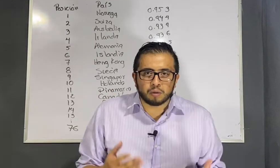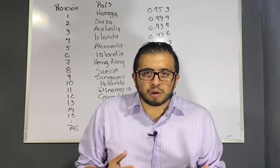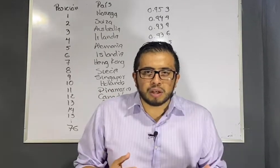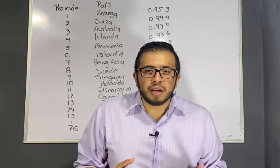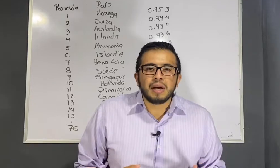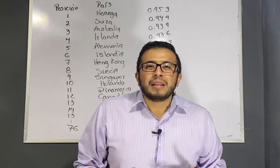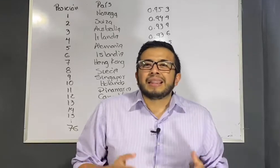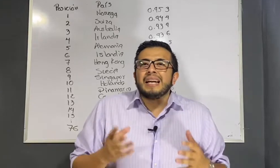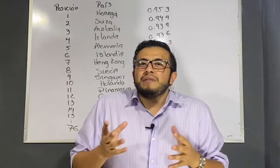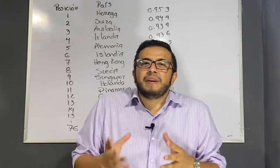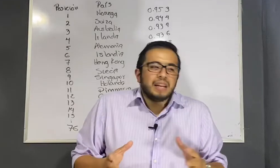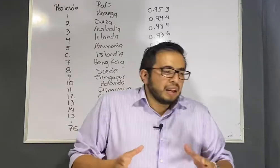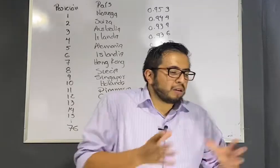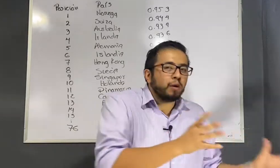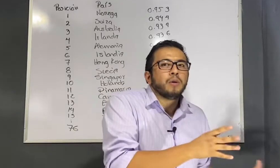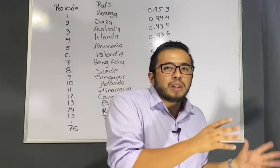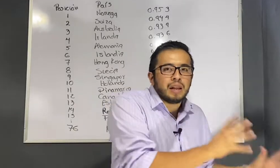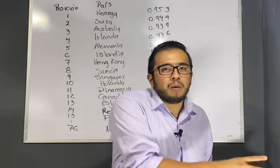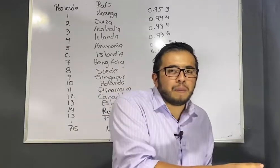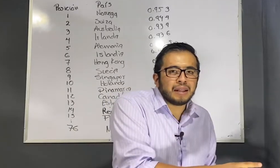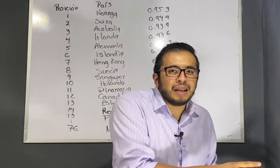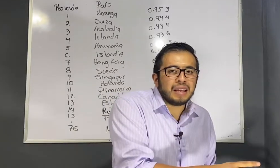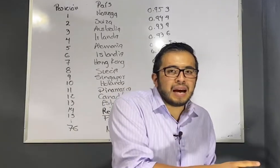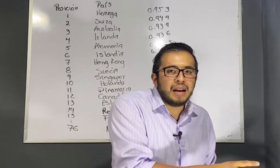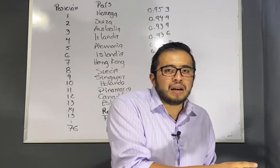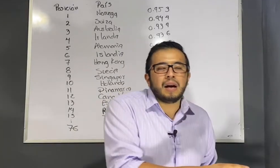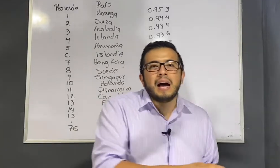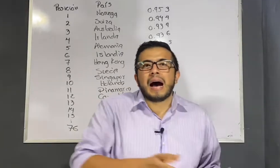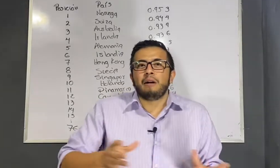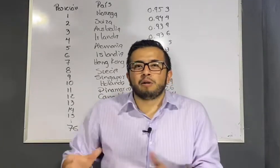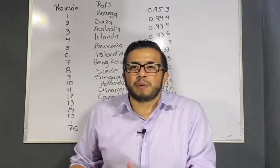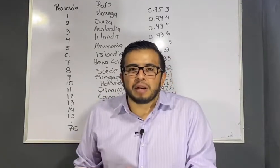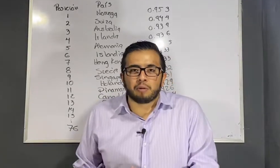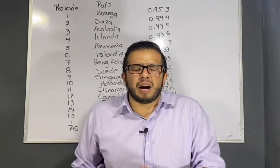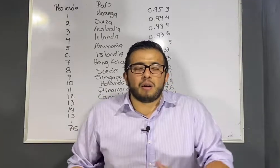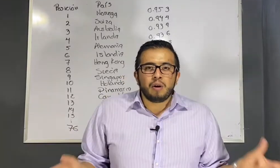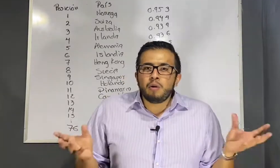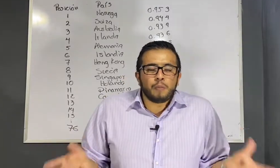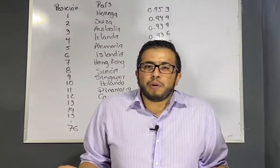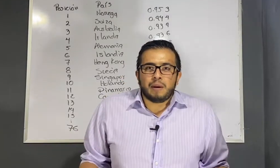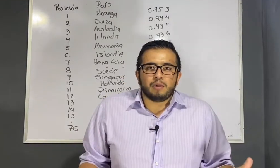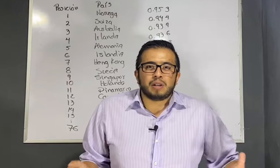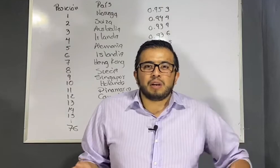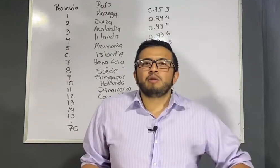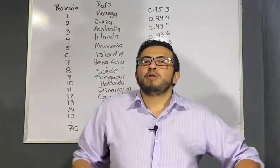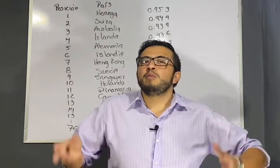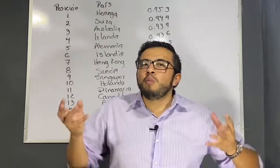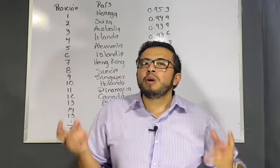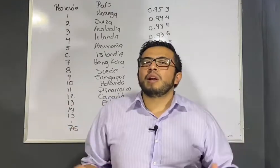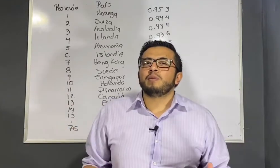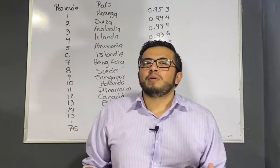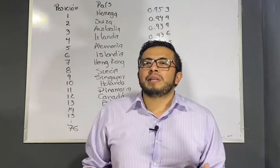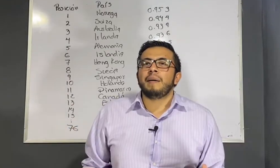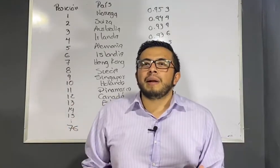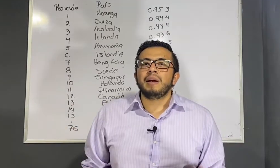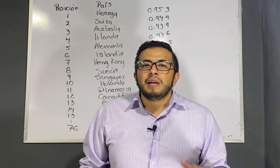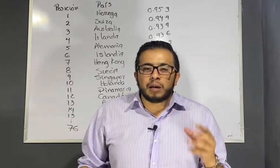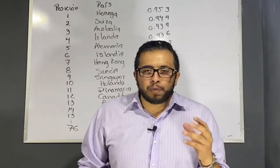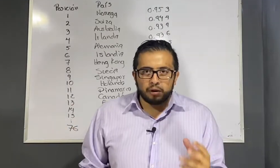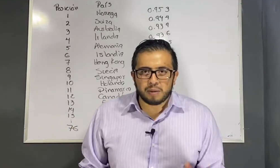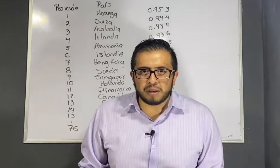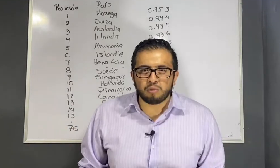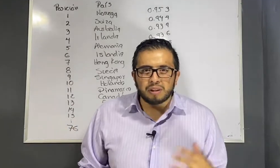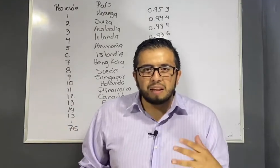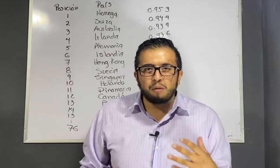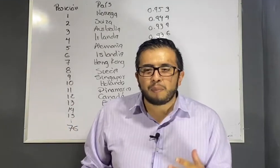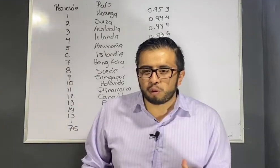que se escuche, transferir todo de lo material a lo espiritual. No podemos, creo yo, es muy irresponsable y